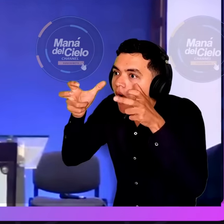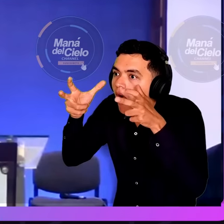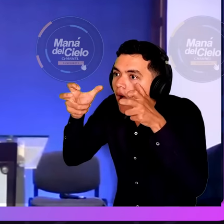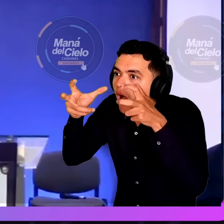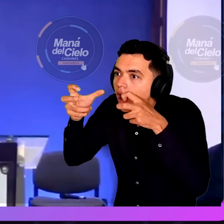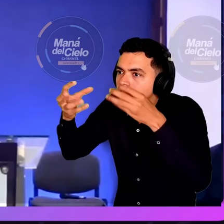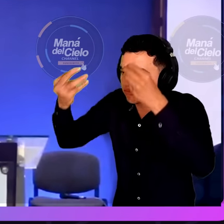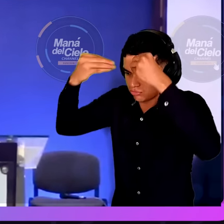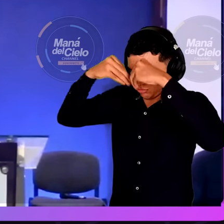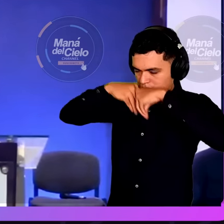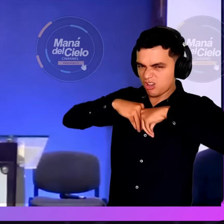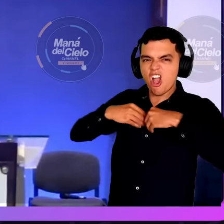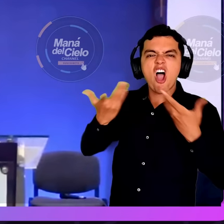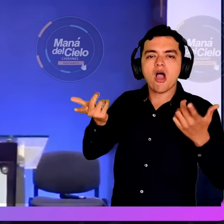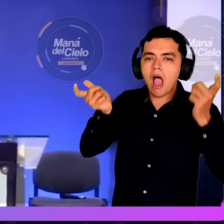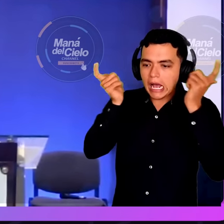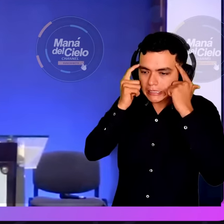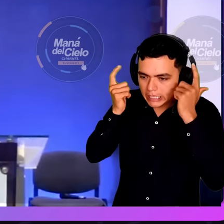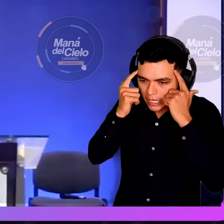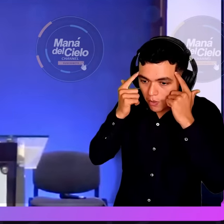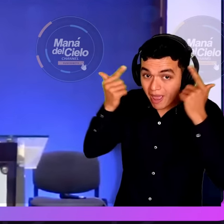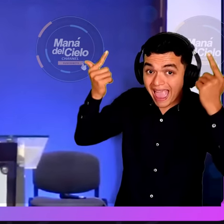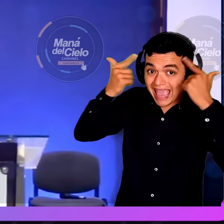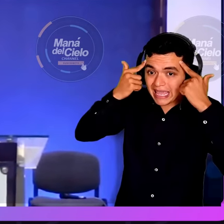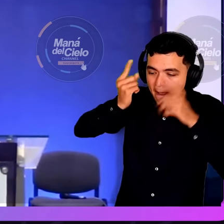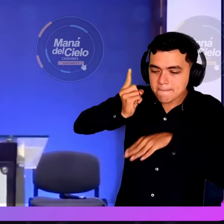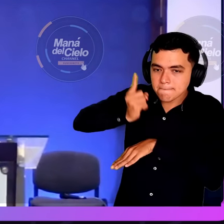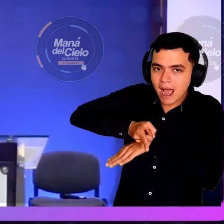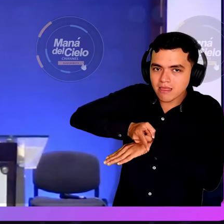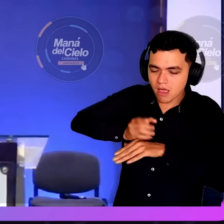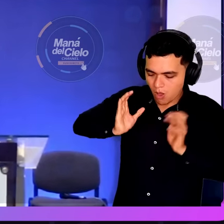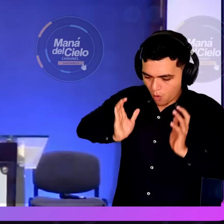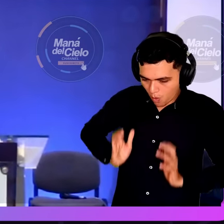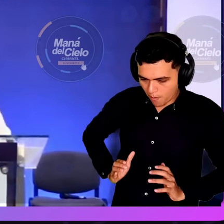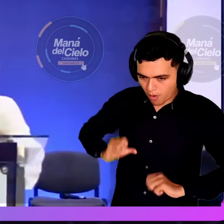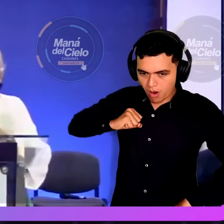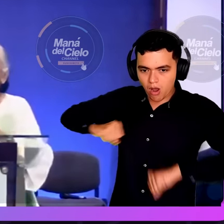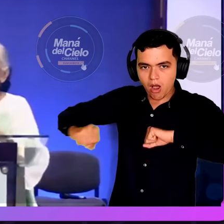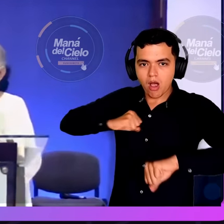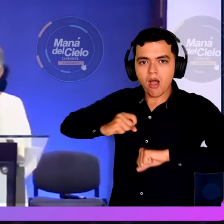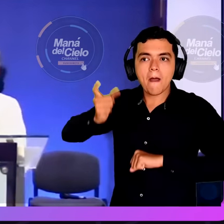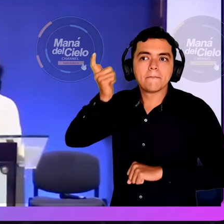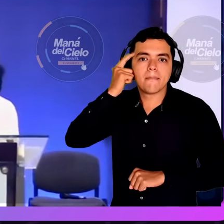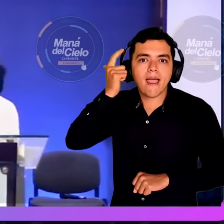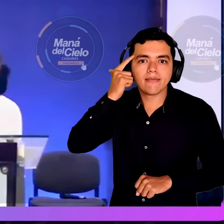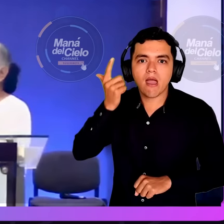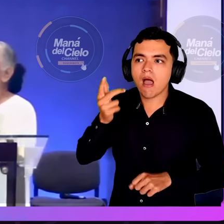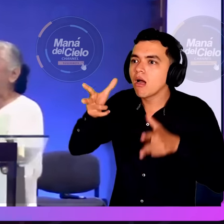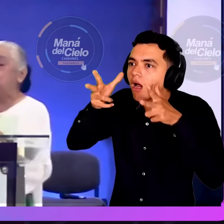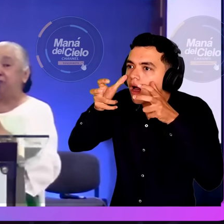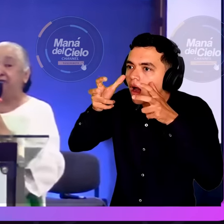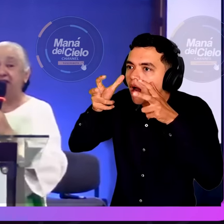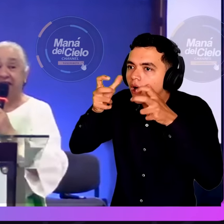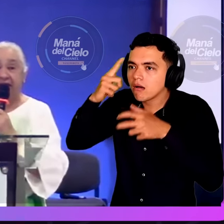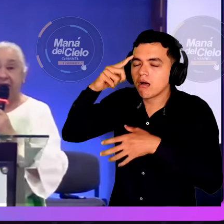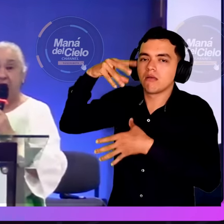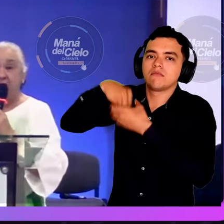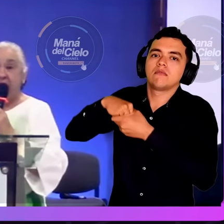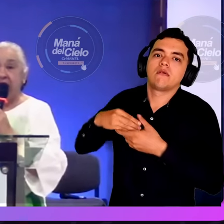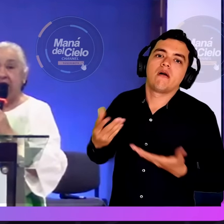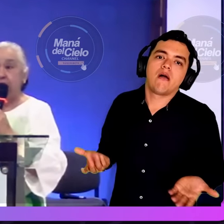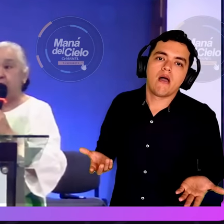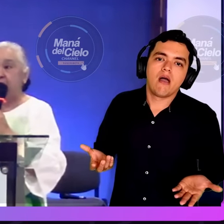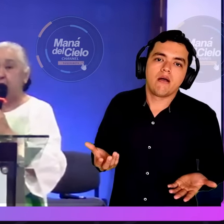dice: la lámpara del cuerpo es el ojo. Si tu ojo está en luz, tu cuerpo está en luz, porque todo lo que entra por el ojo lo manda al cerebro, y lo que manda al